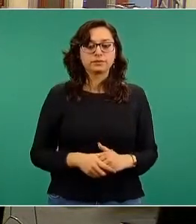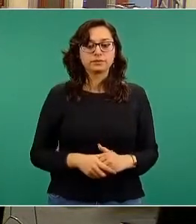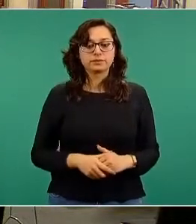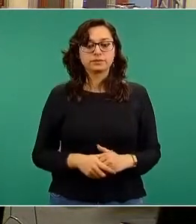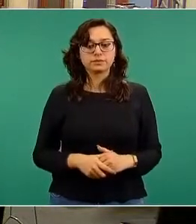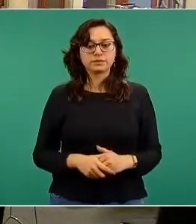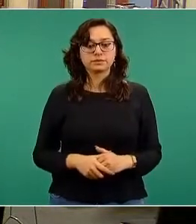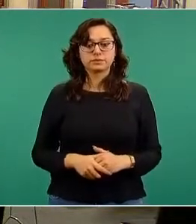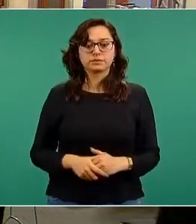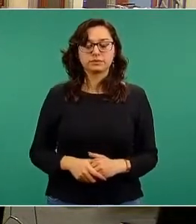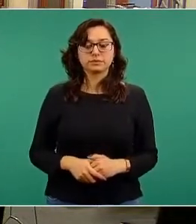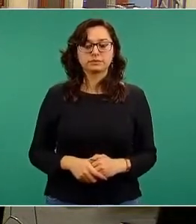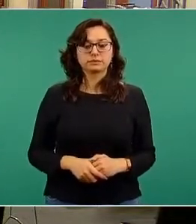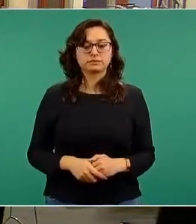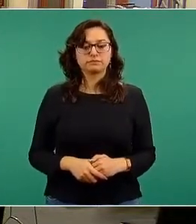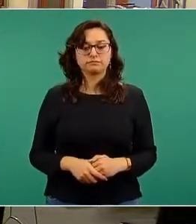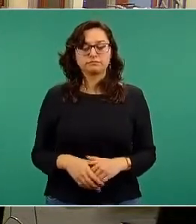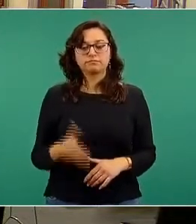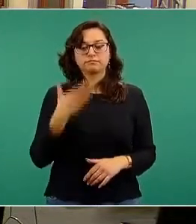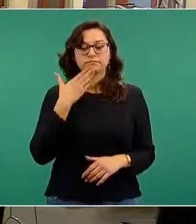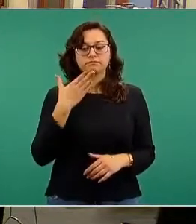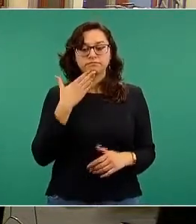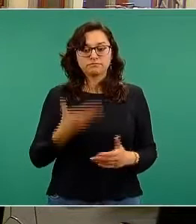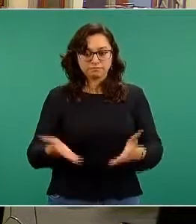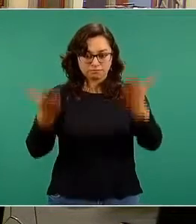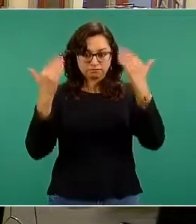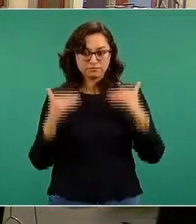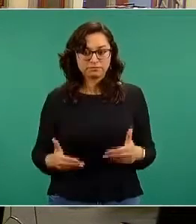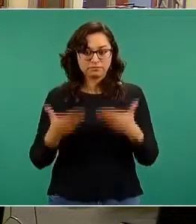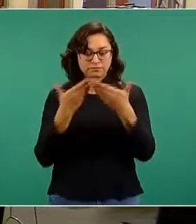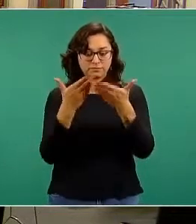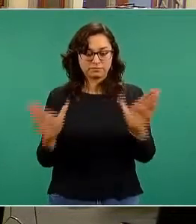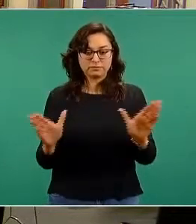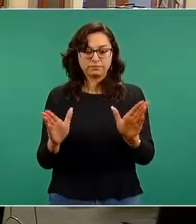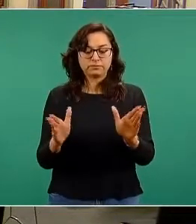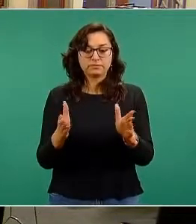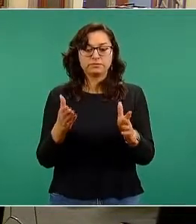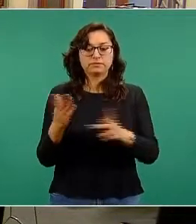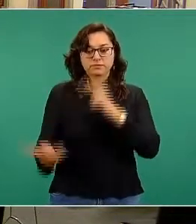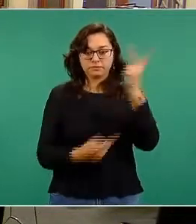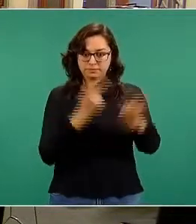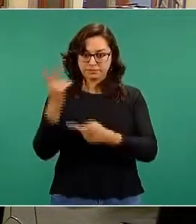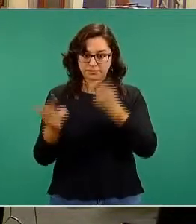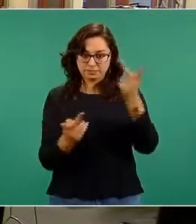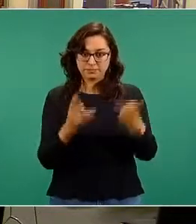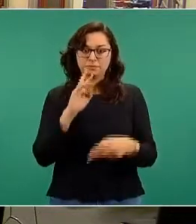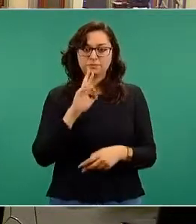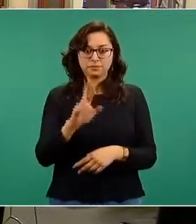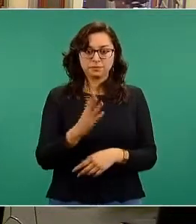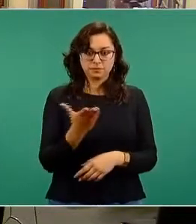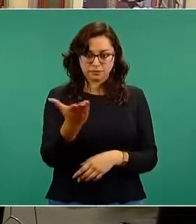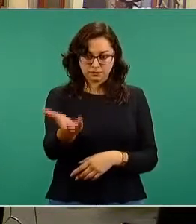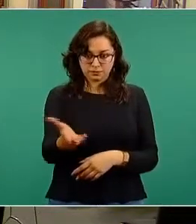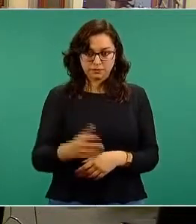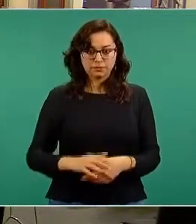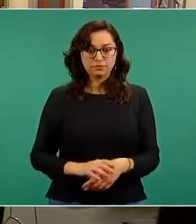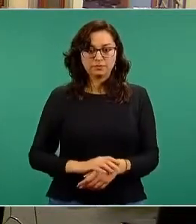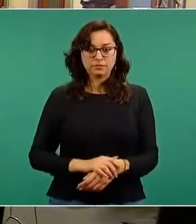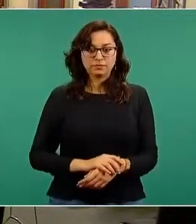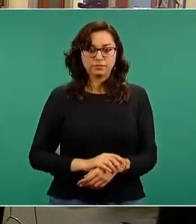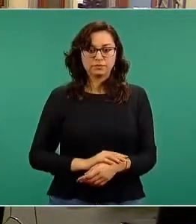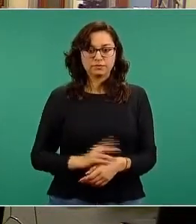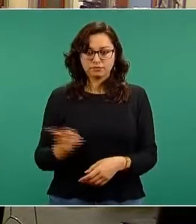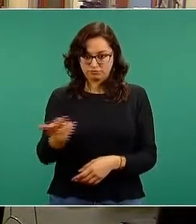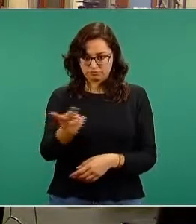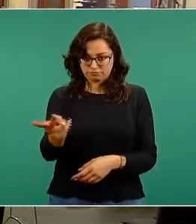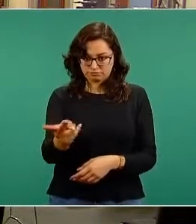Muy bien, vamos a abrir a preguntas y comentarios. Empezamos con usted. Seguimos con ustedes dos